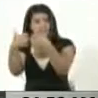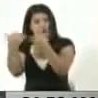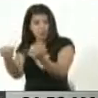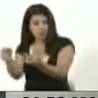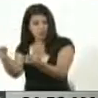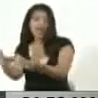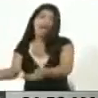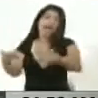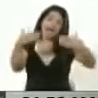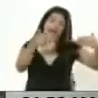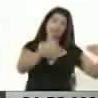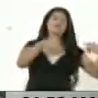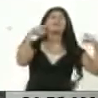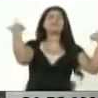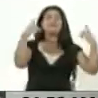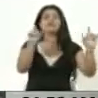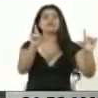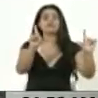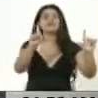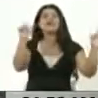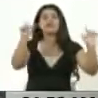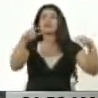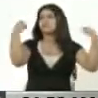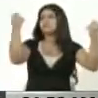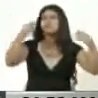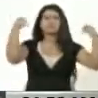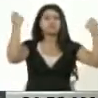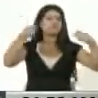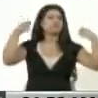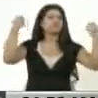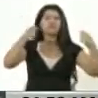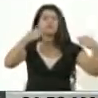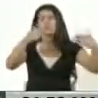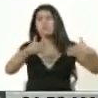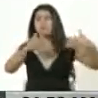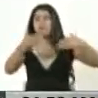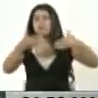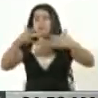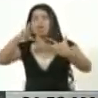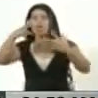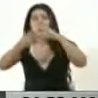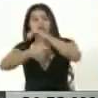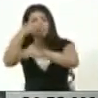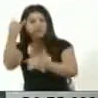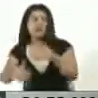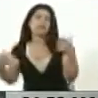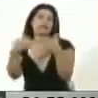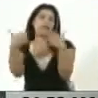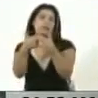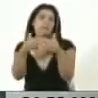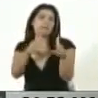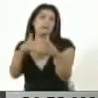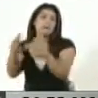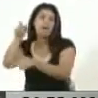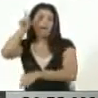vinculando al Estado venezolano con el terrorismo internacional, al Estado venezolano con el narcotráfico internacional. Entonces, se hace